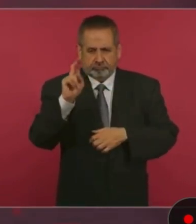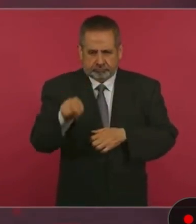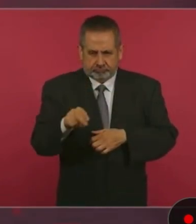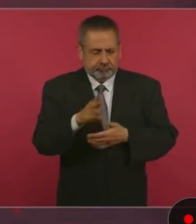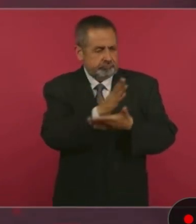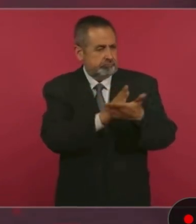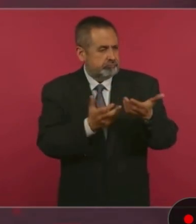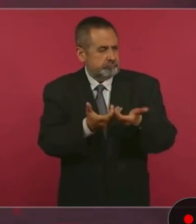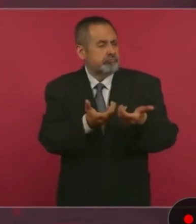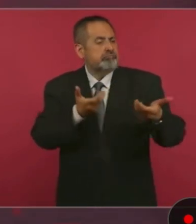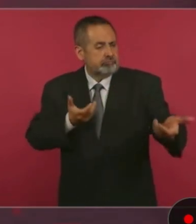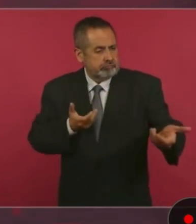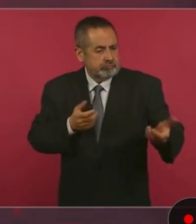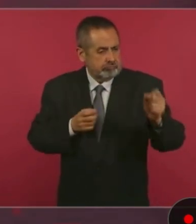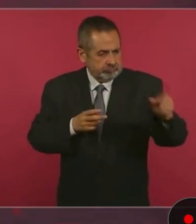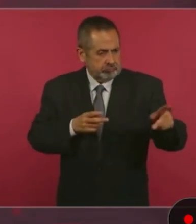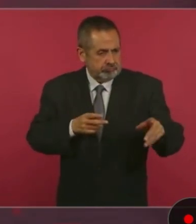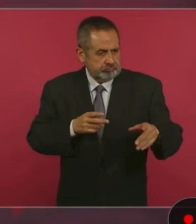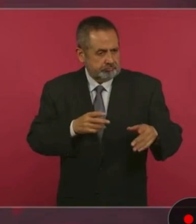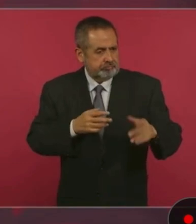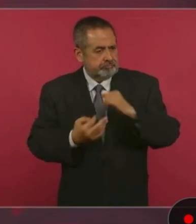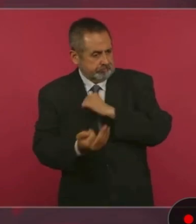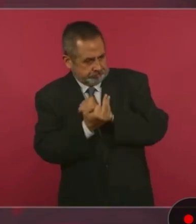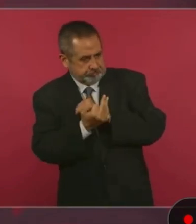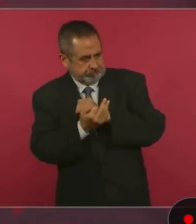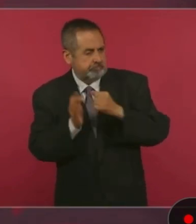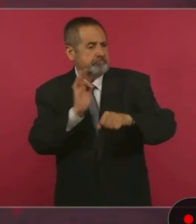Como moneda de cambio